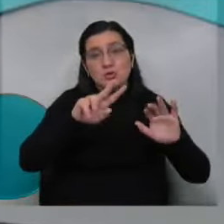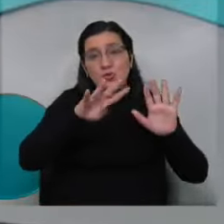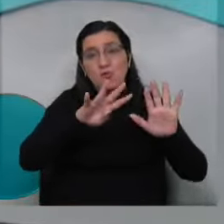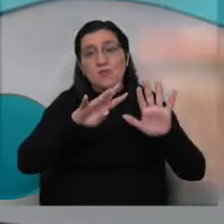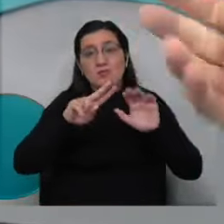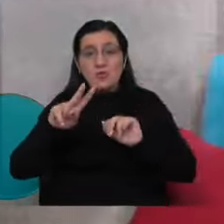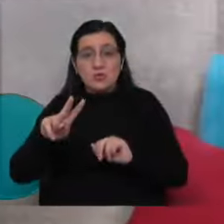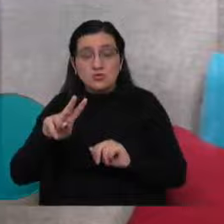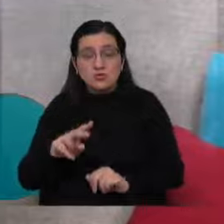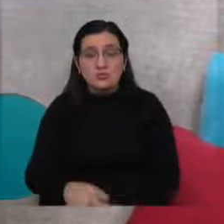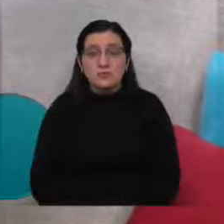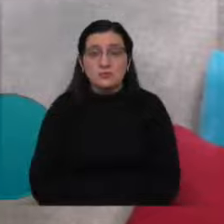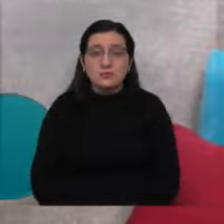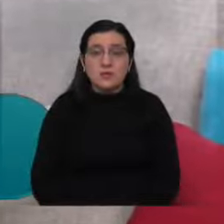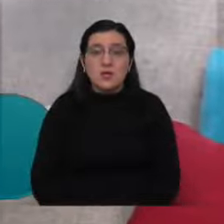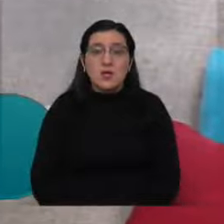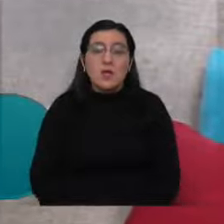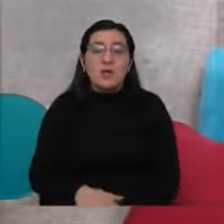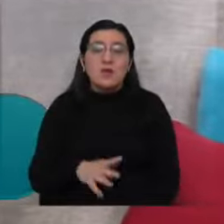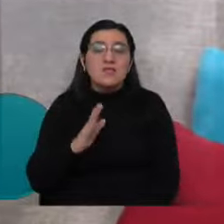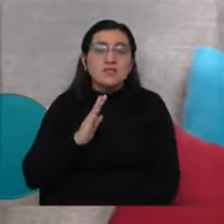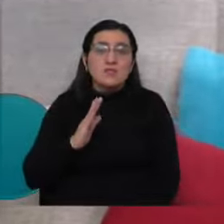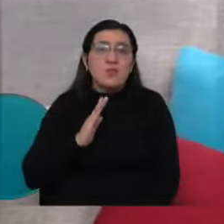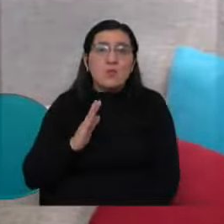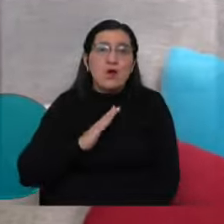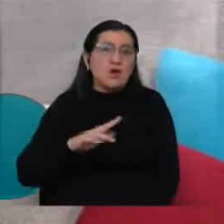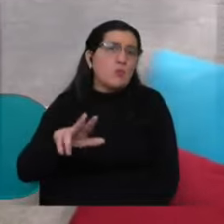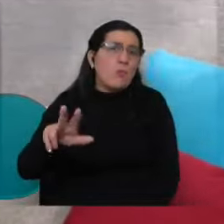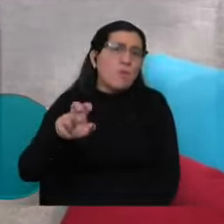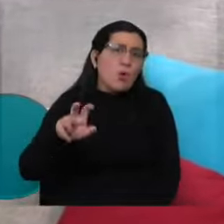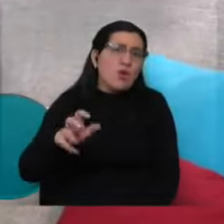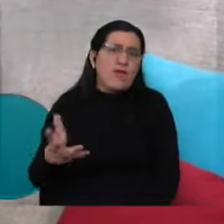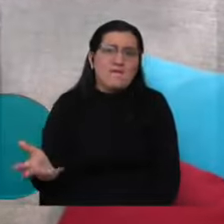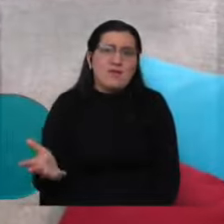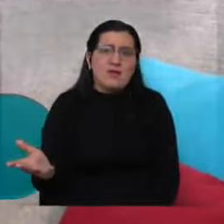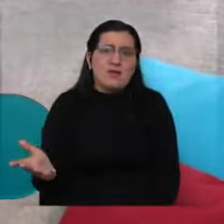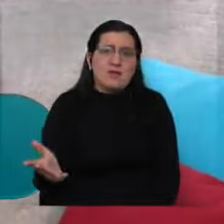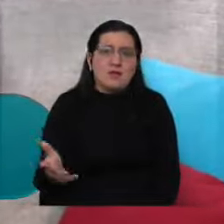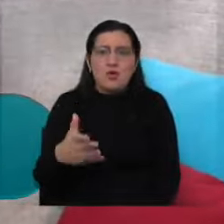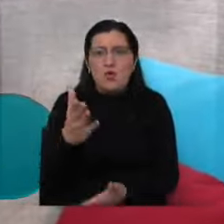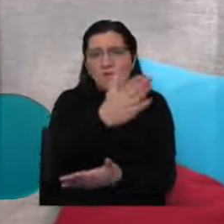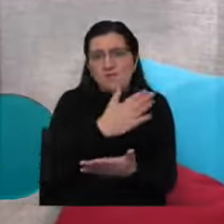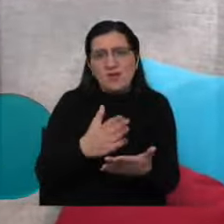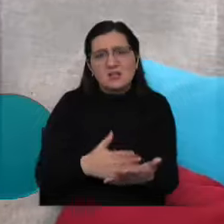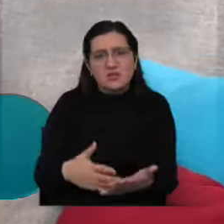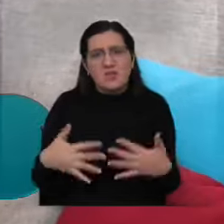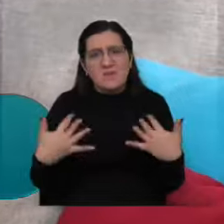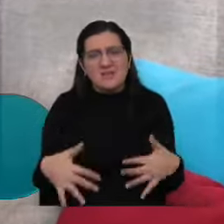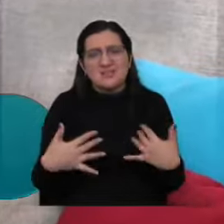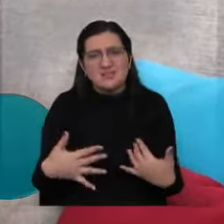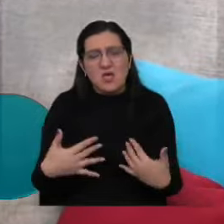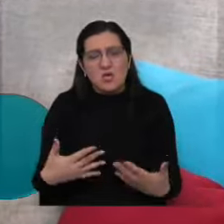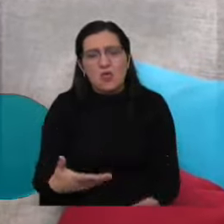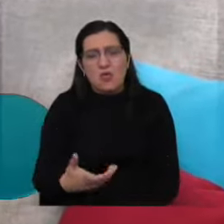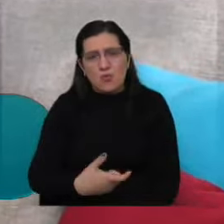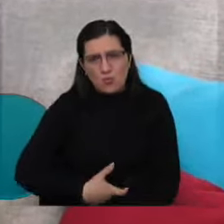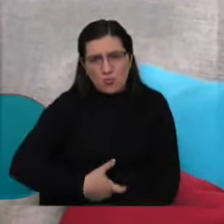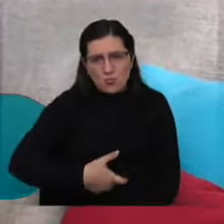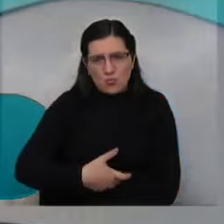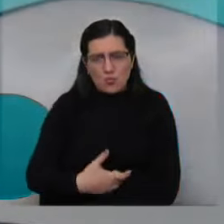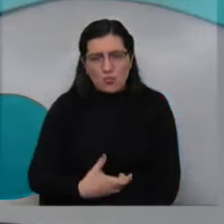decían totalmente totalmente es que un uno cuando la viene a rescatar dice los versos están frescos como ardientes como